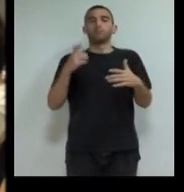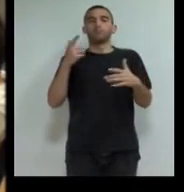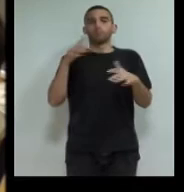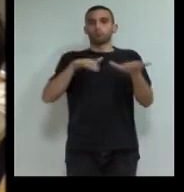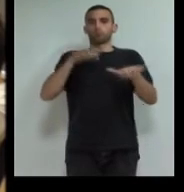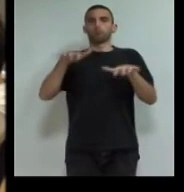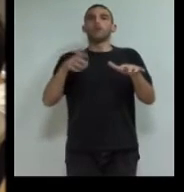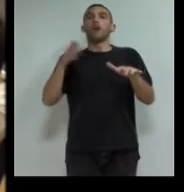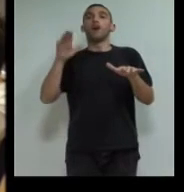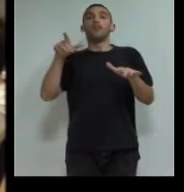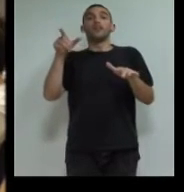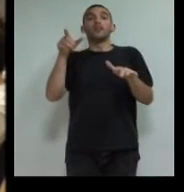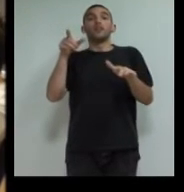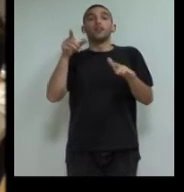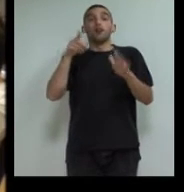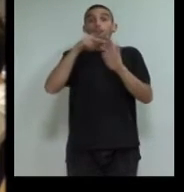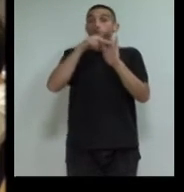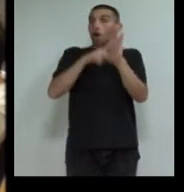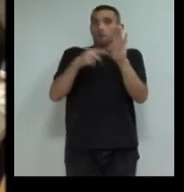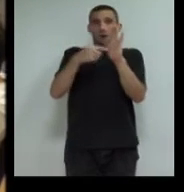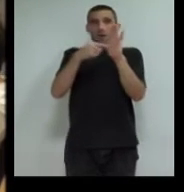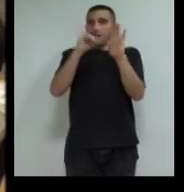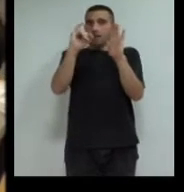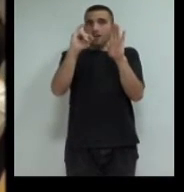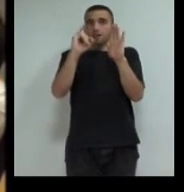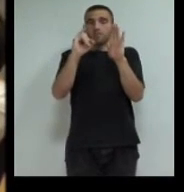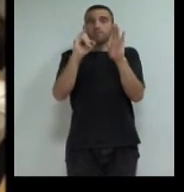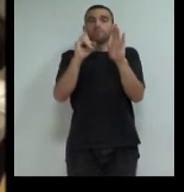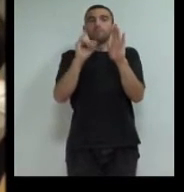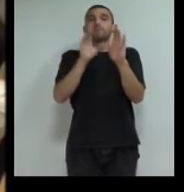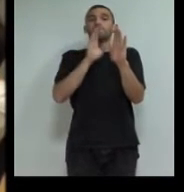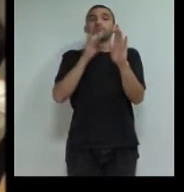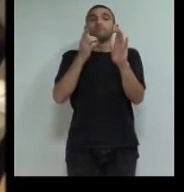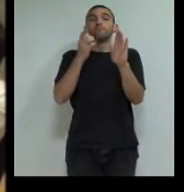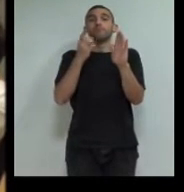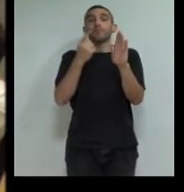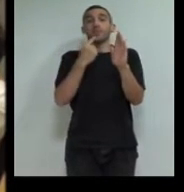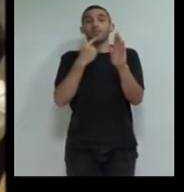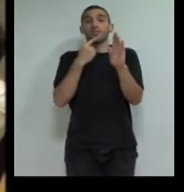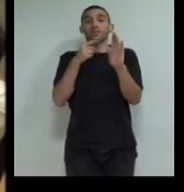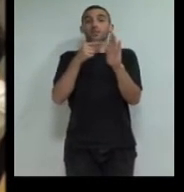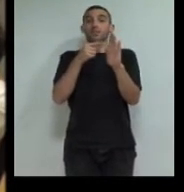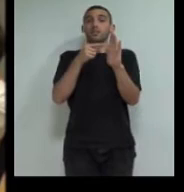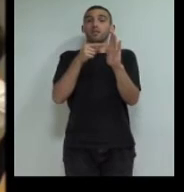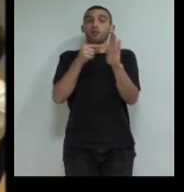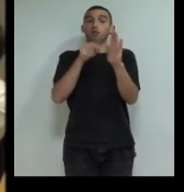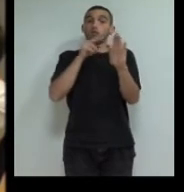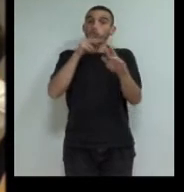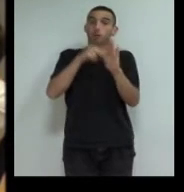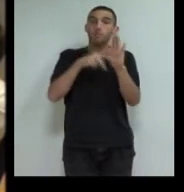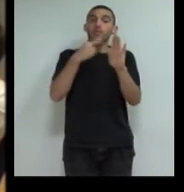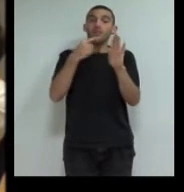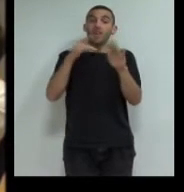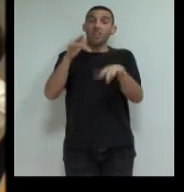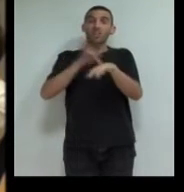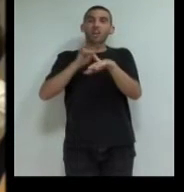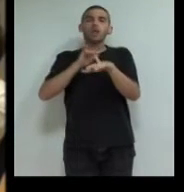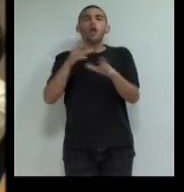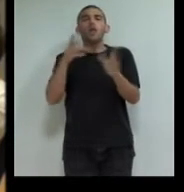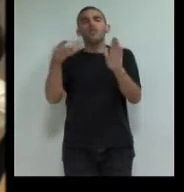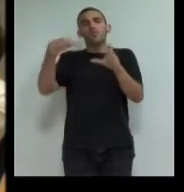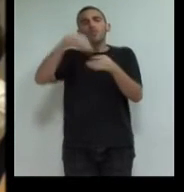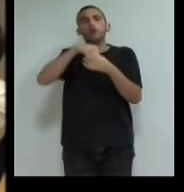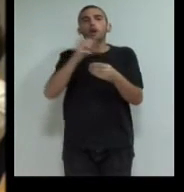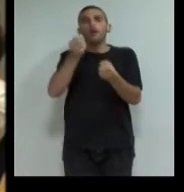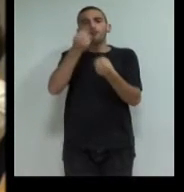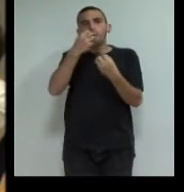norma DCI que he hablado antes, que incluye, que dice cómo tienen que ir los metadatos en un soporte digital para ser proyectados,